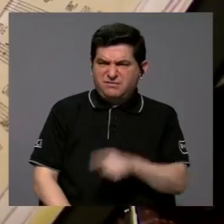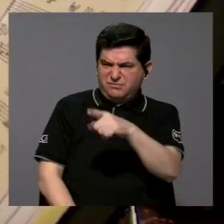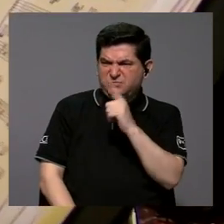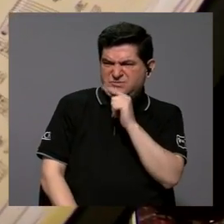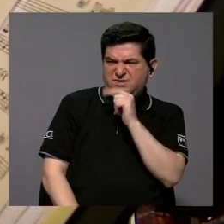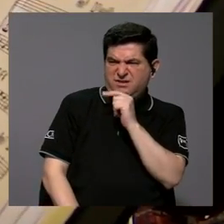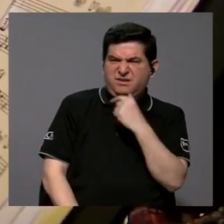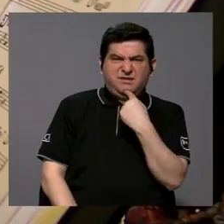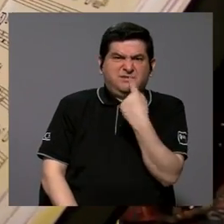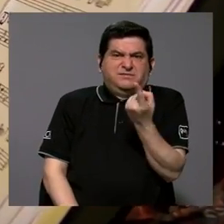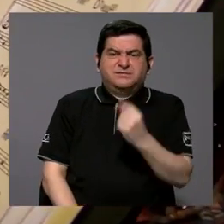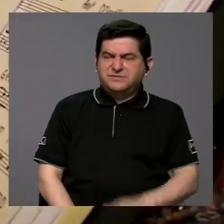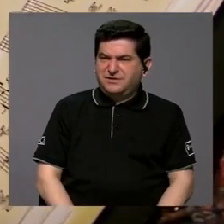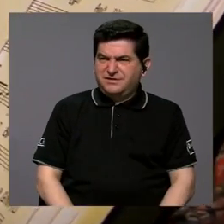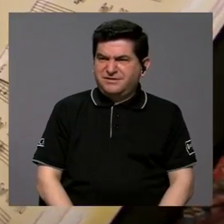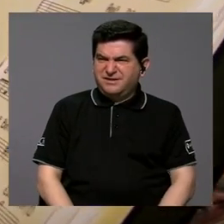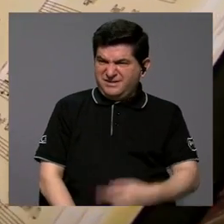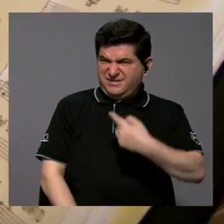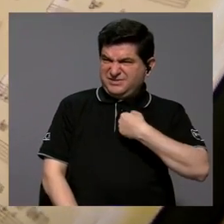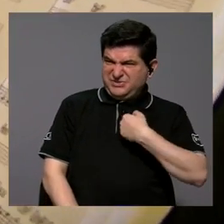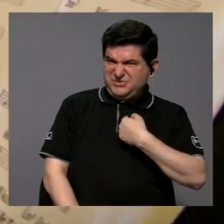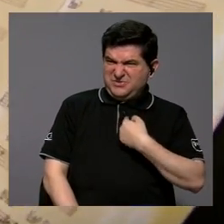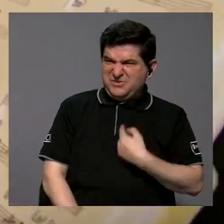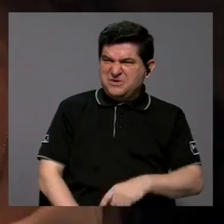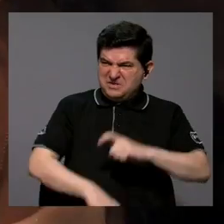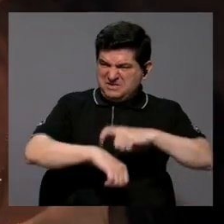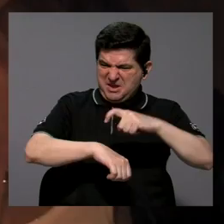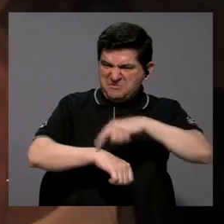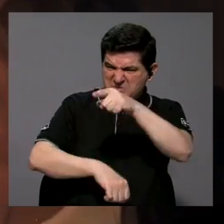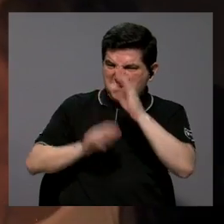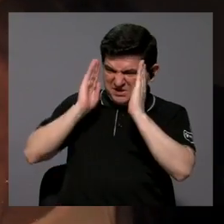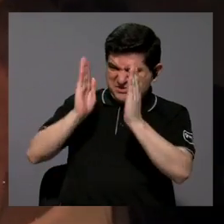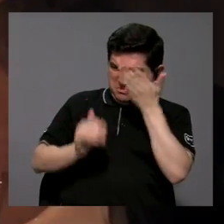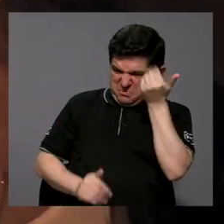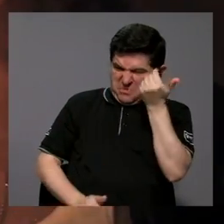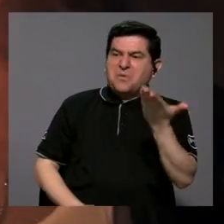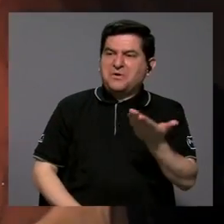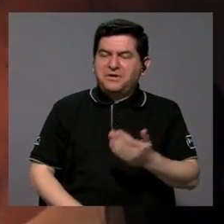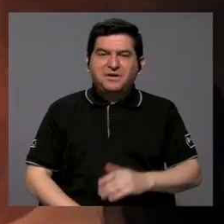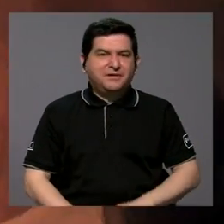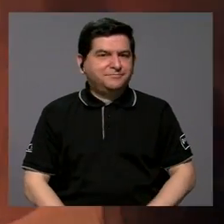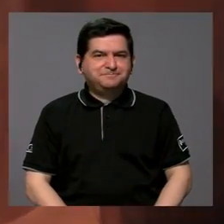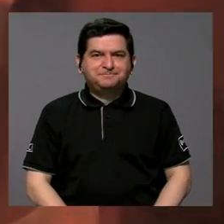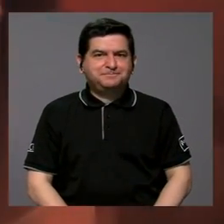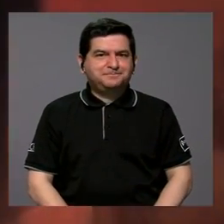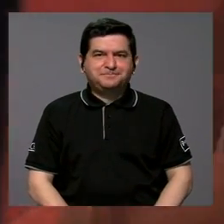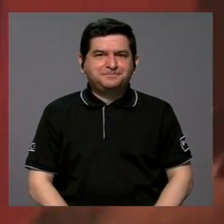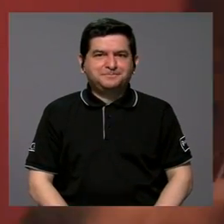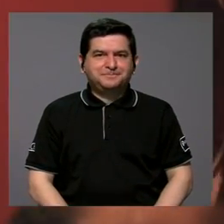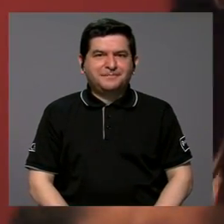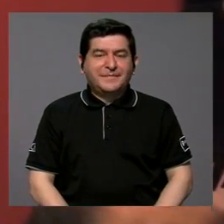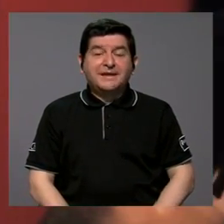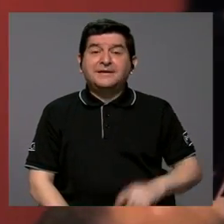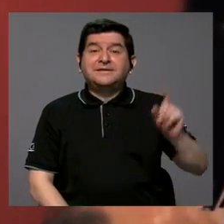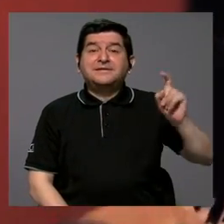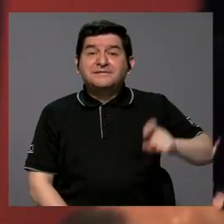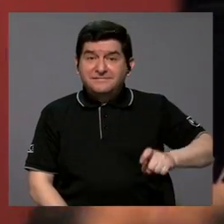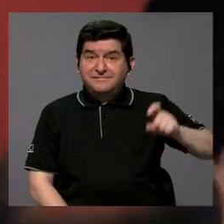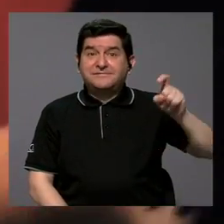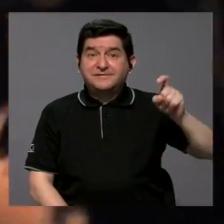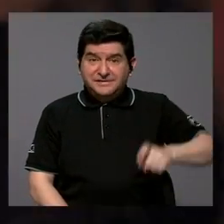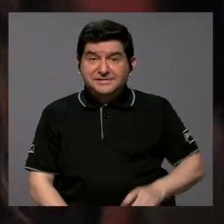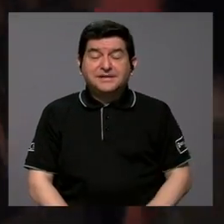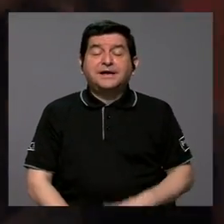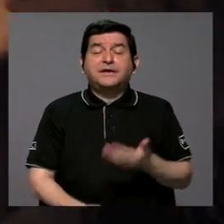sos vos?, ¿verdad?, ¿y por qué voy yo a dedicarle tanto tiempo? Tenés que, ¿cómo se dice?, tenés